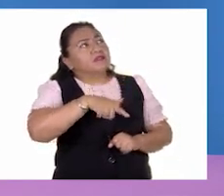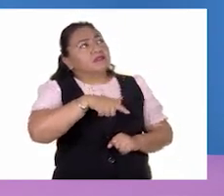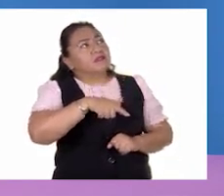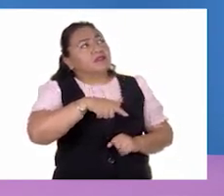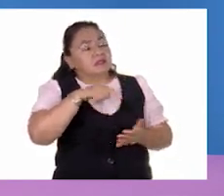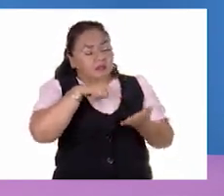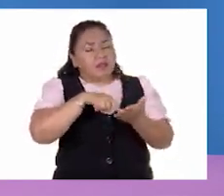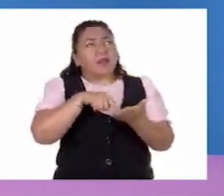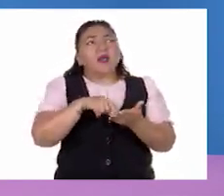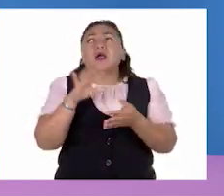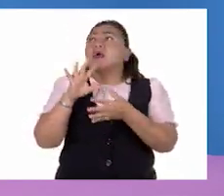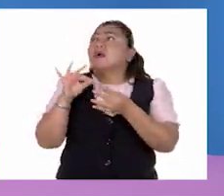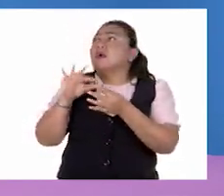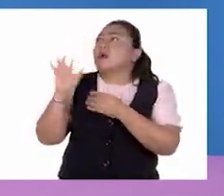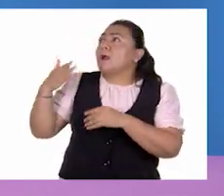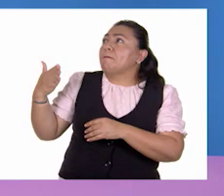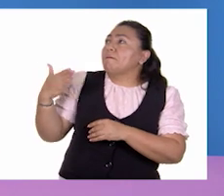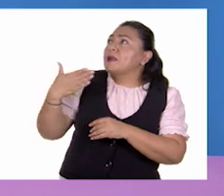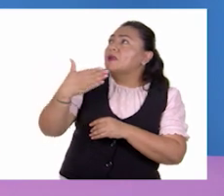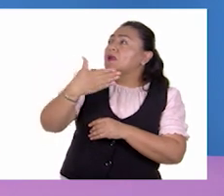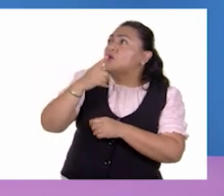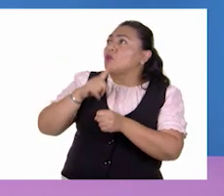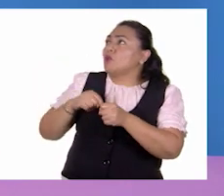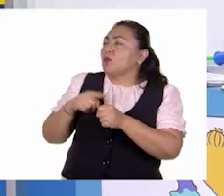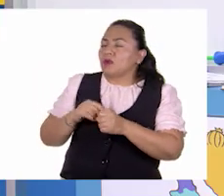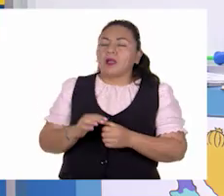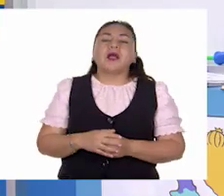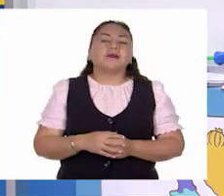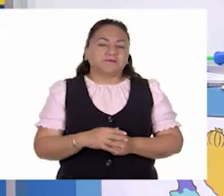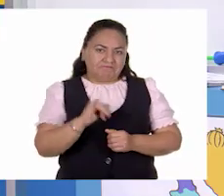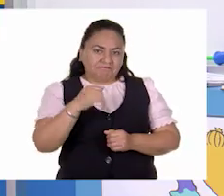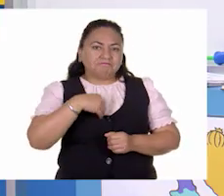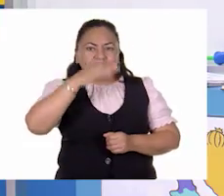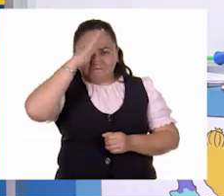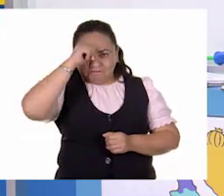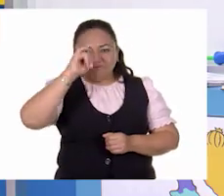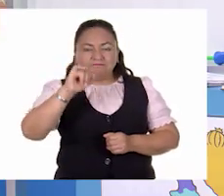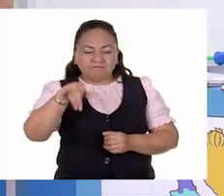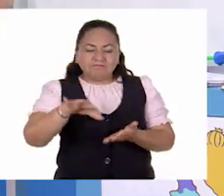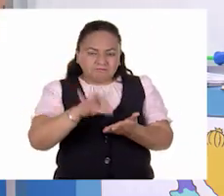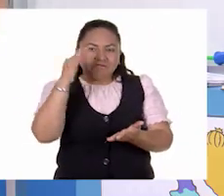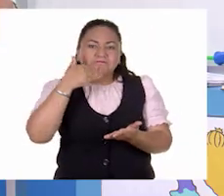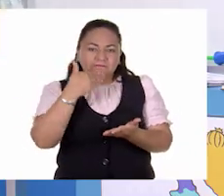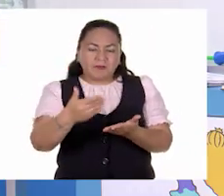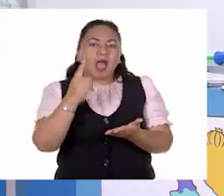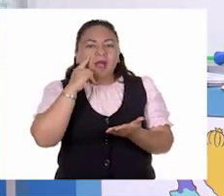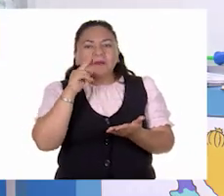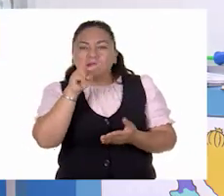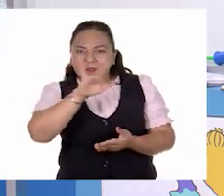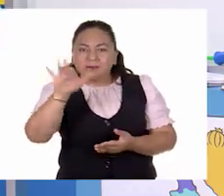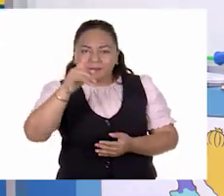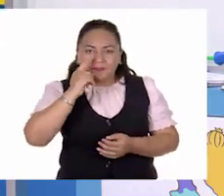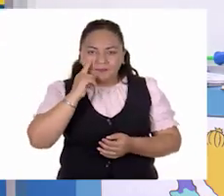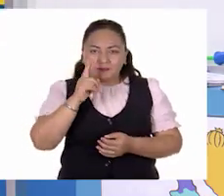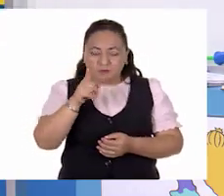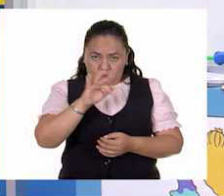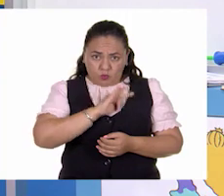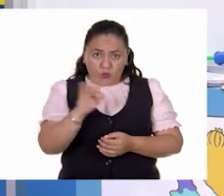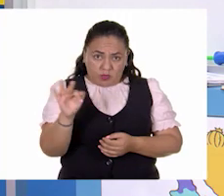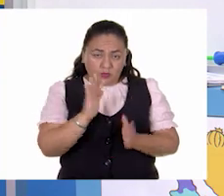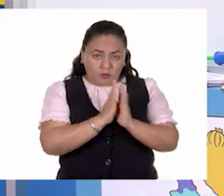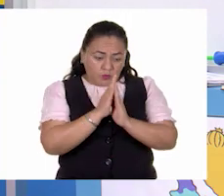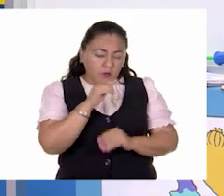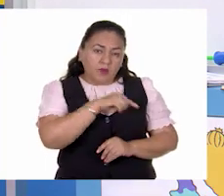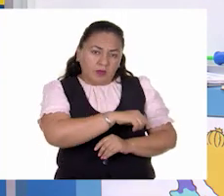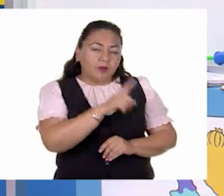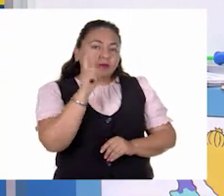el que habla de los peces de colores. De acuerdo, me parece muy buena elección, Ton. Vamos a leerlo. ¿Lo puedes, por